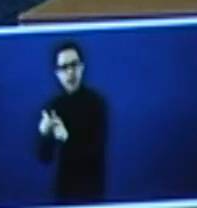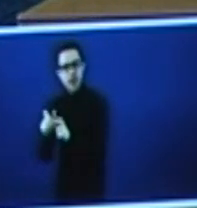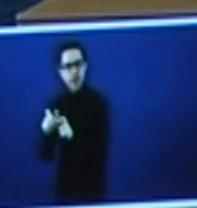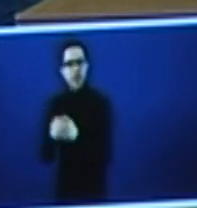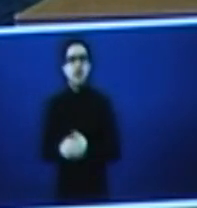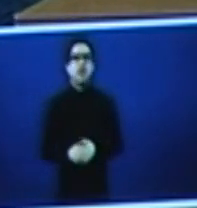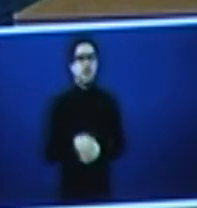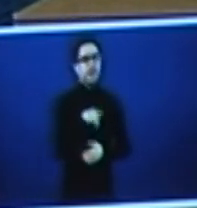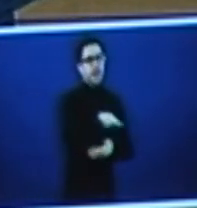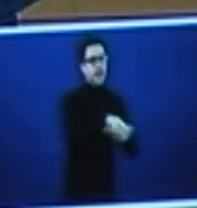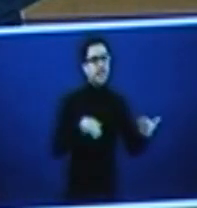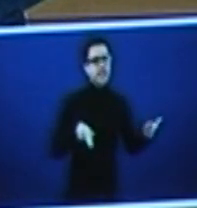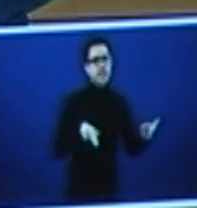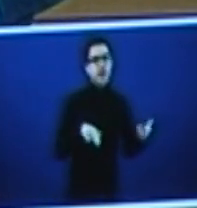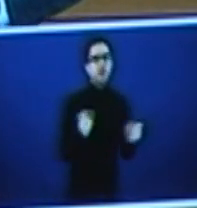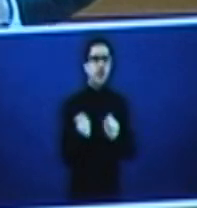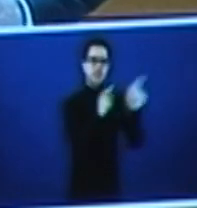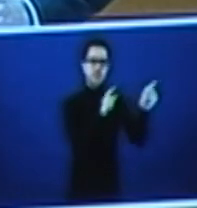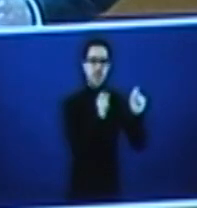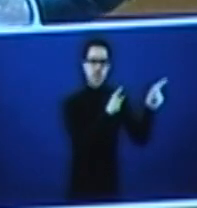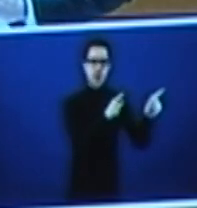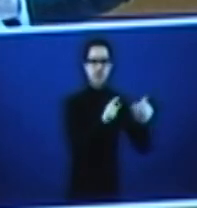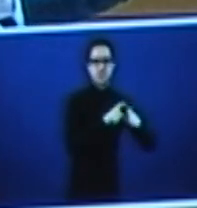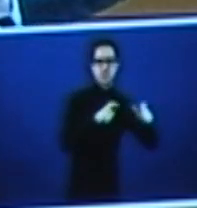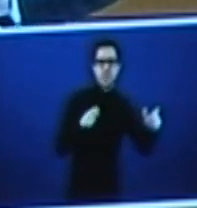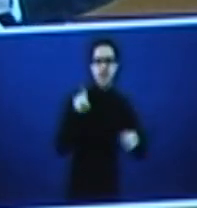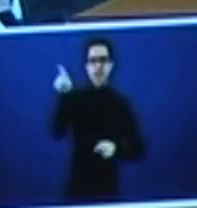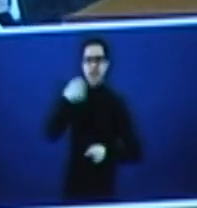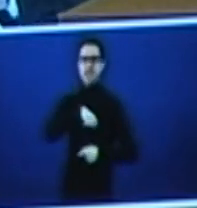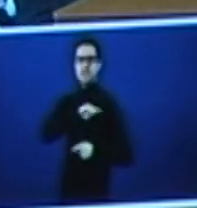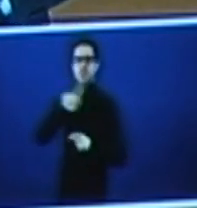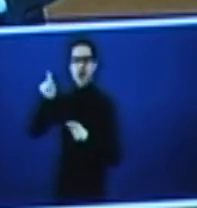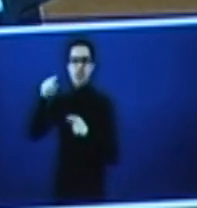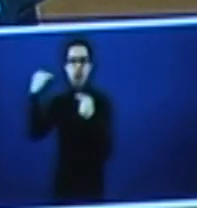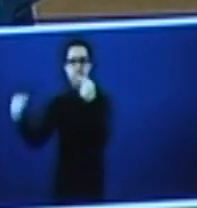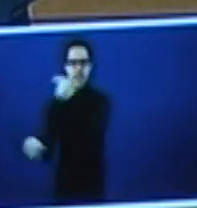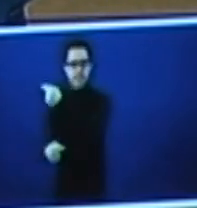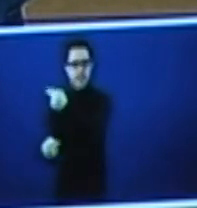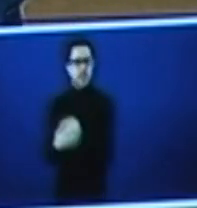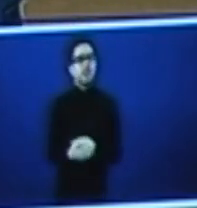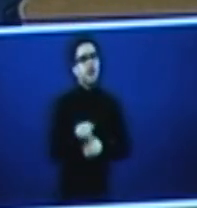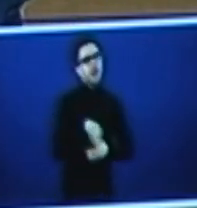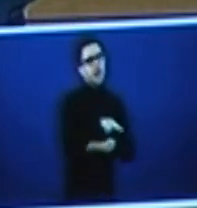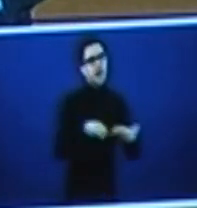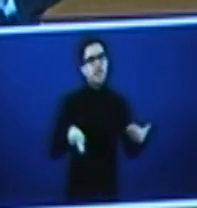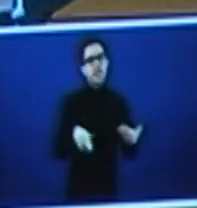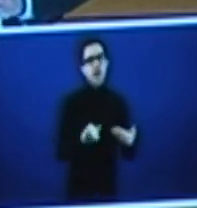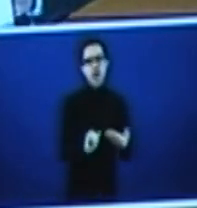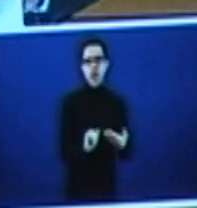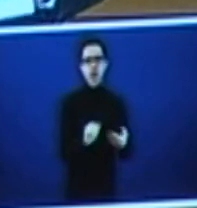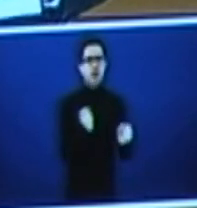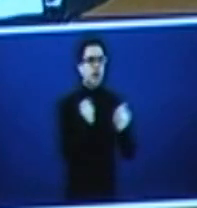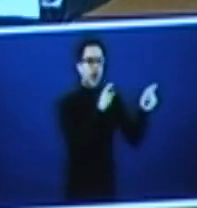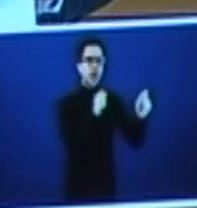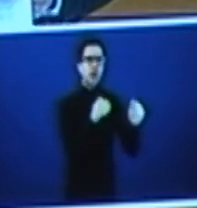o saldo comercial por exportacións e en España hai déficit. En Galicia estamos exportando máis que na media de España e iso creo